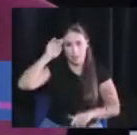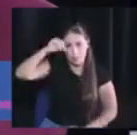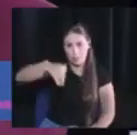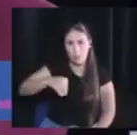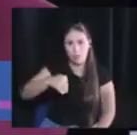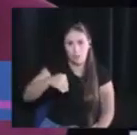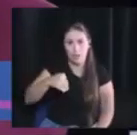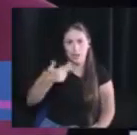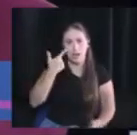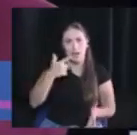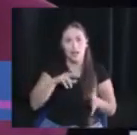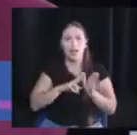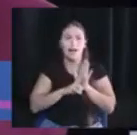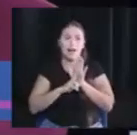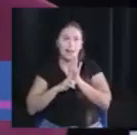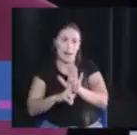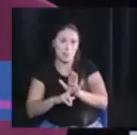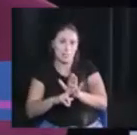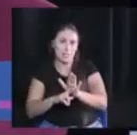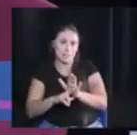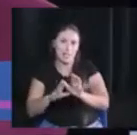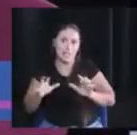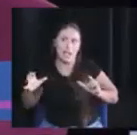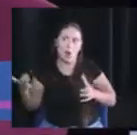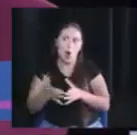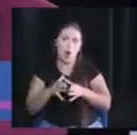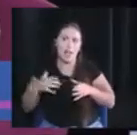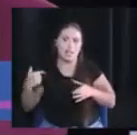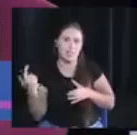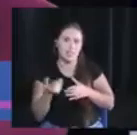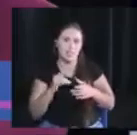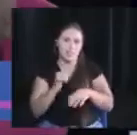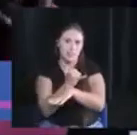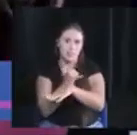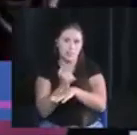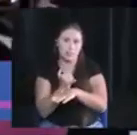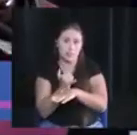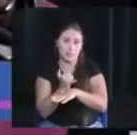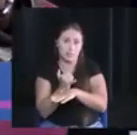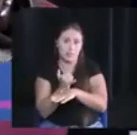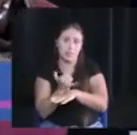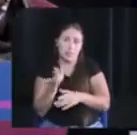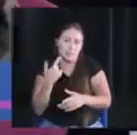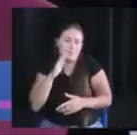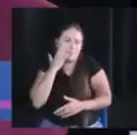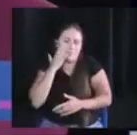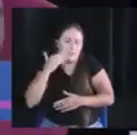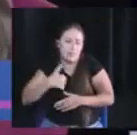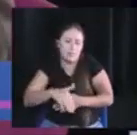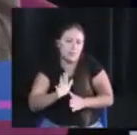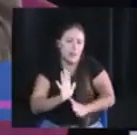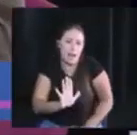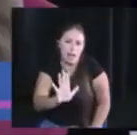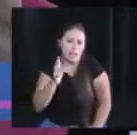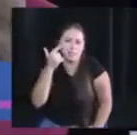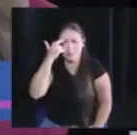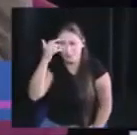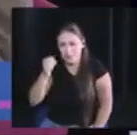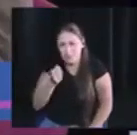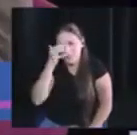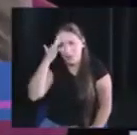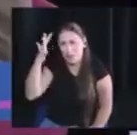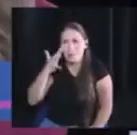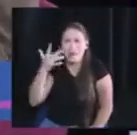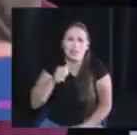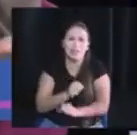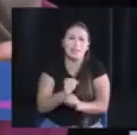República, representando a la conducción colectiva de la institución, es la que cabía esperar. ¿Quién iba a imaginar otra